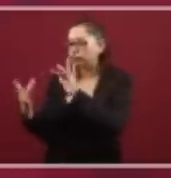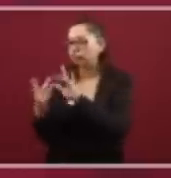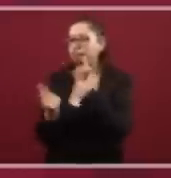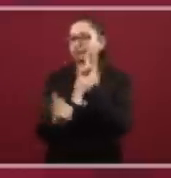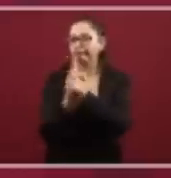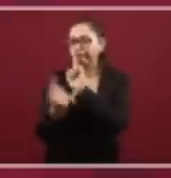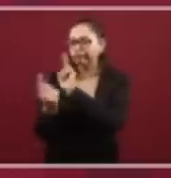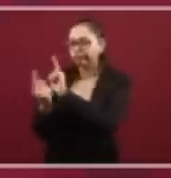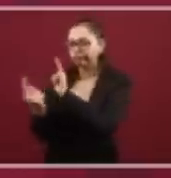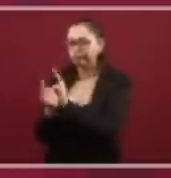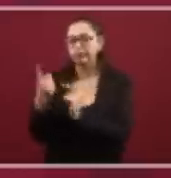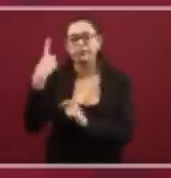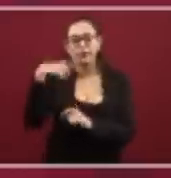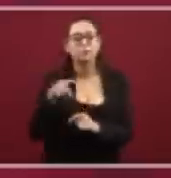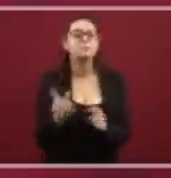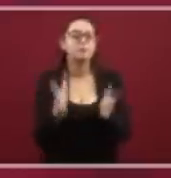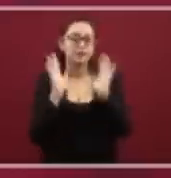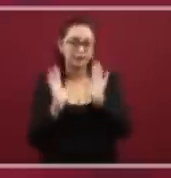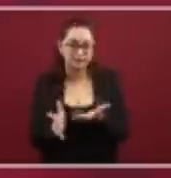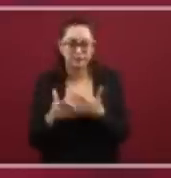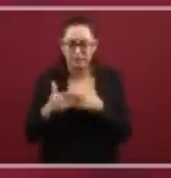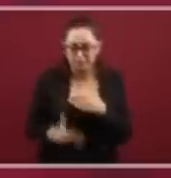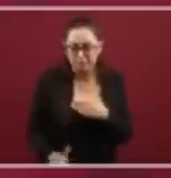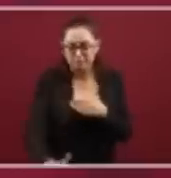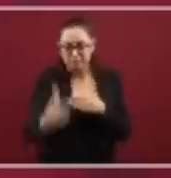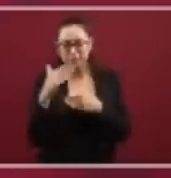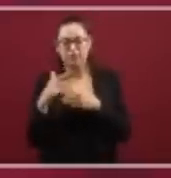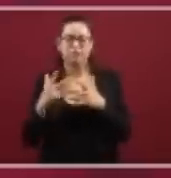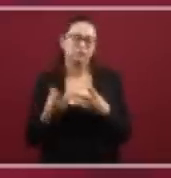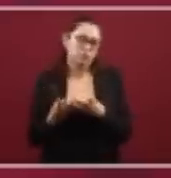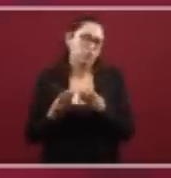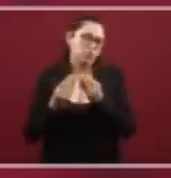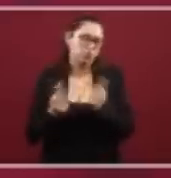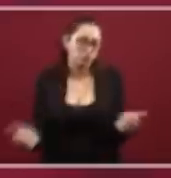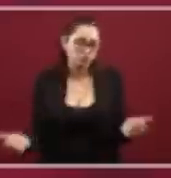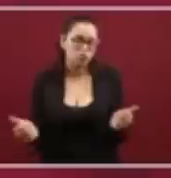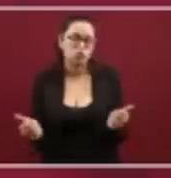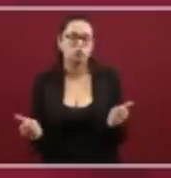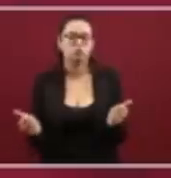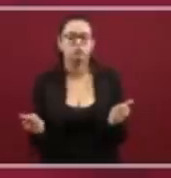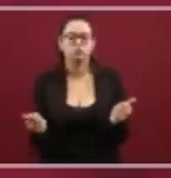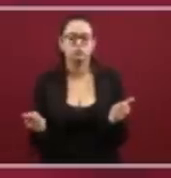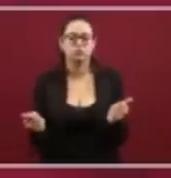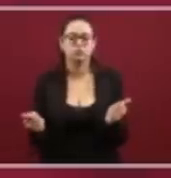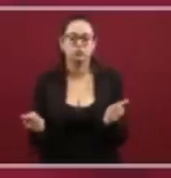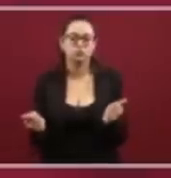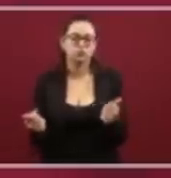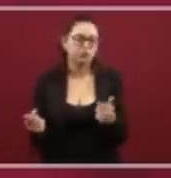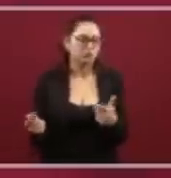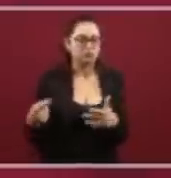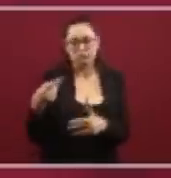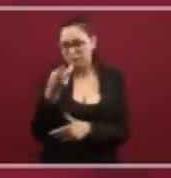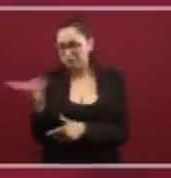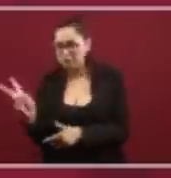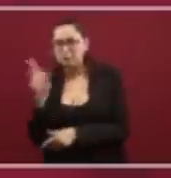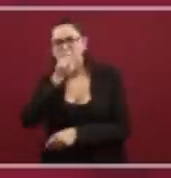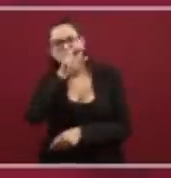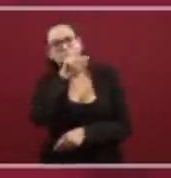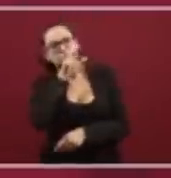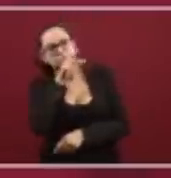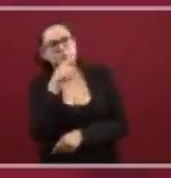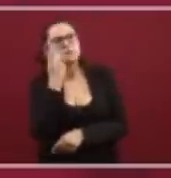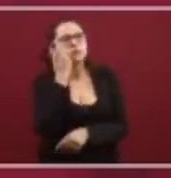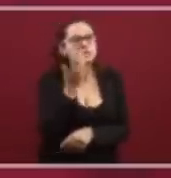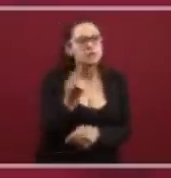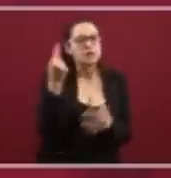lograr una resolución definitiva a este asunto atendiendo las preocupaciones las demandas de los familiares